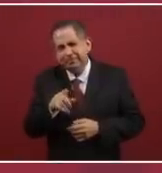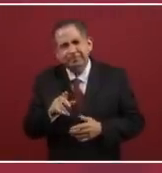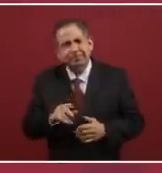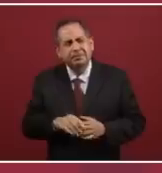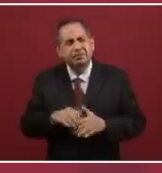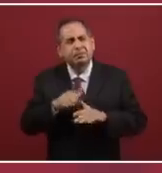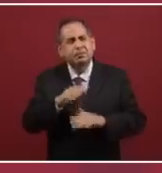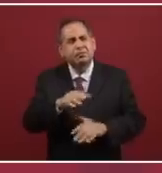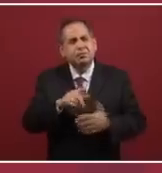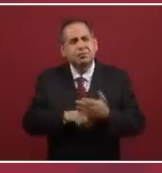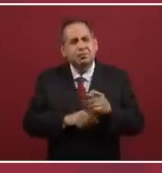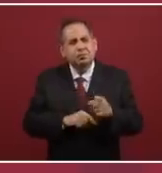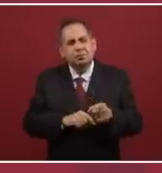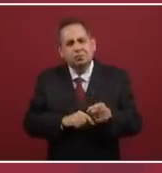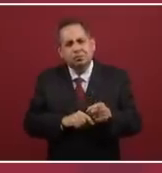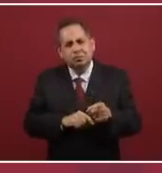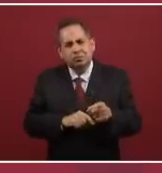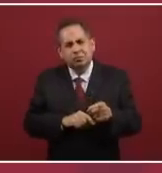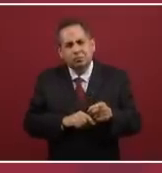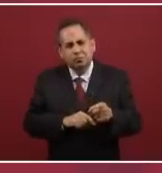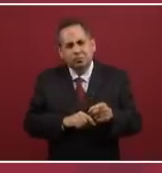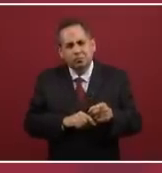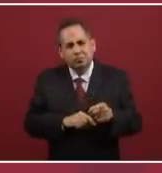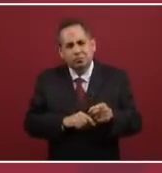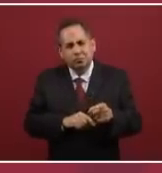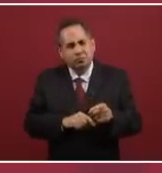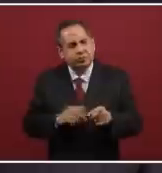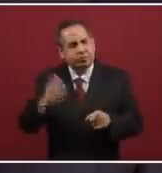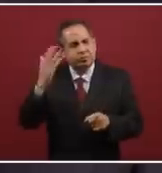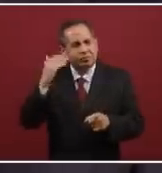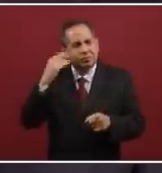se refiere a los que pasaban